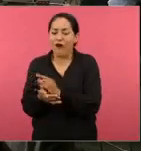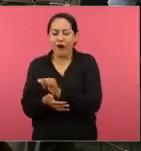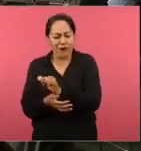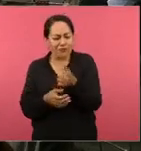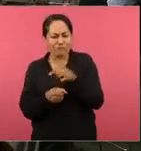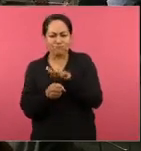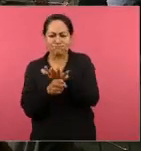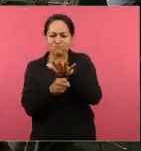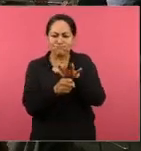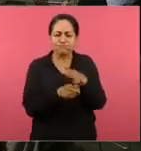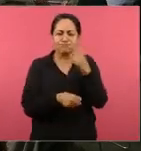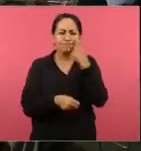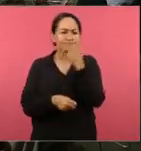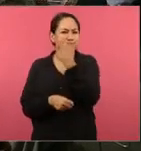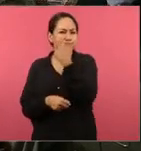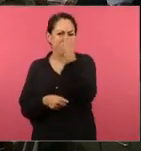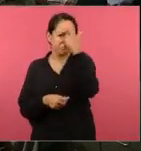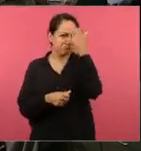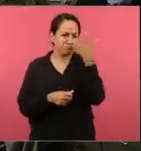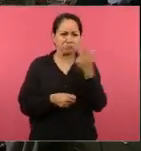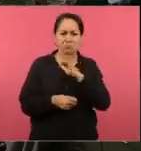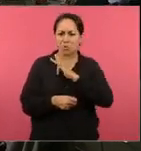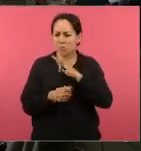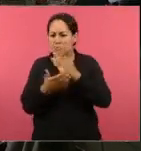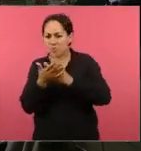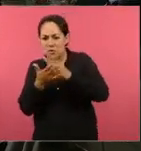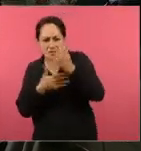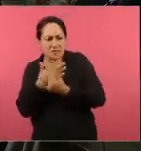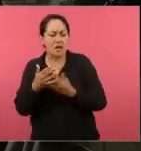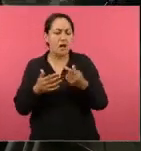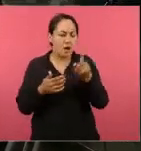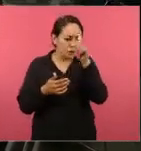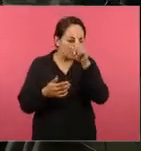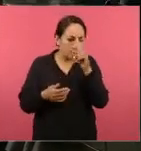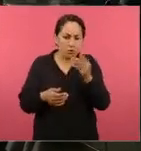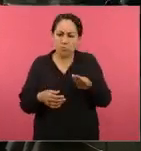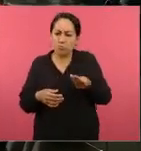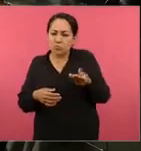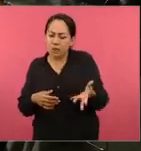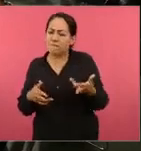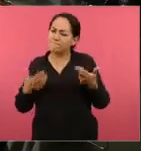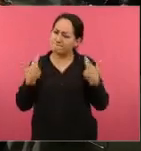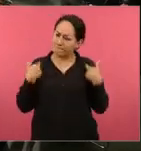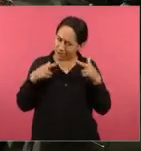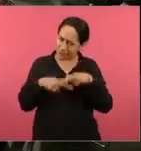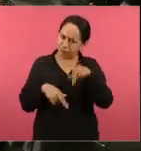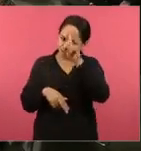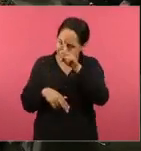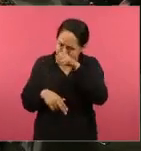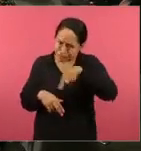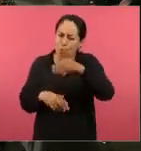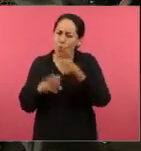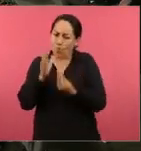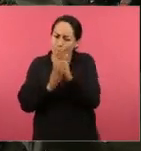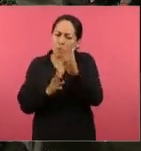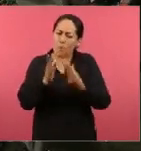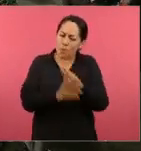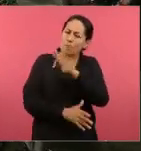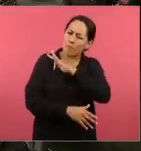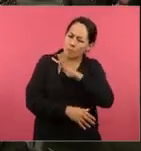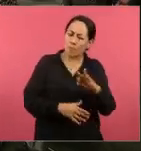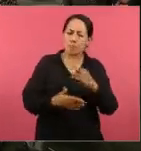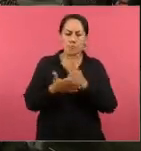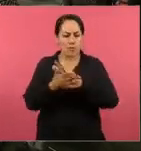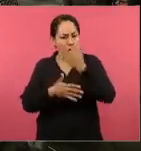más. Incluso la iniciativa de las propias comunidades escolares,